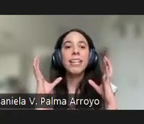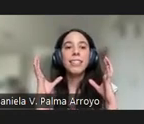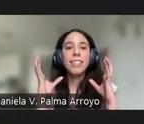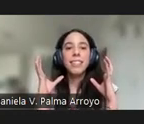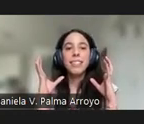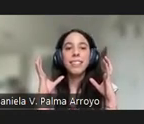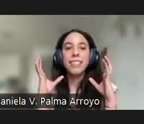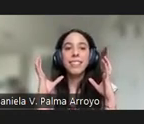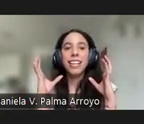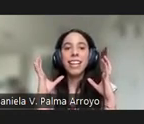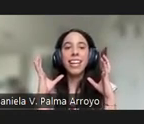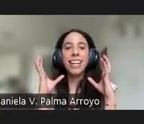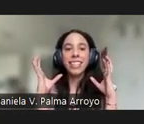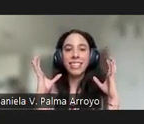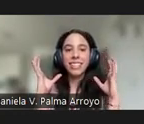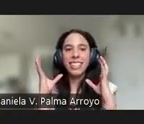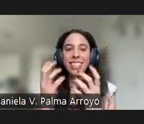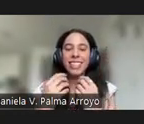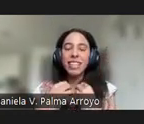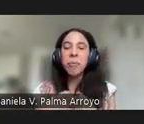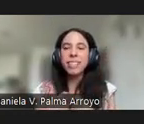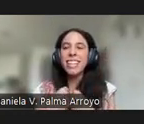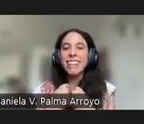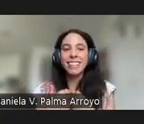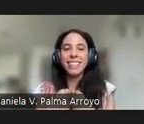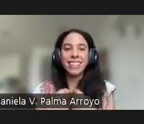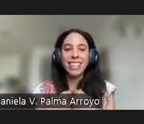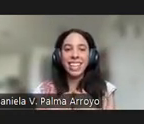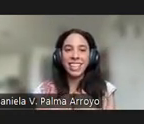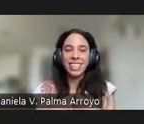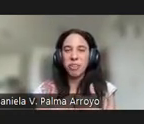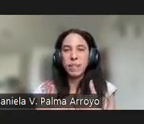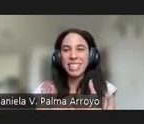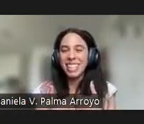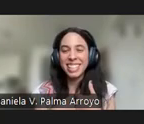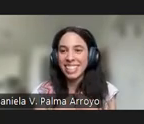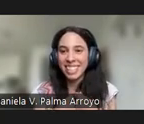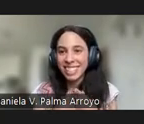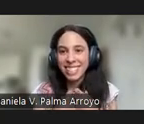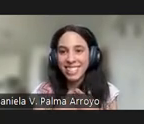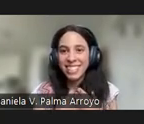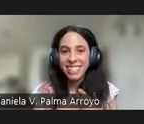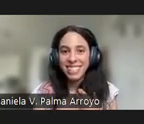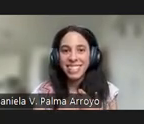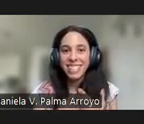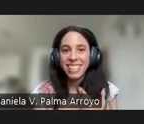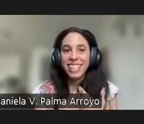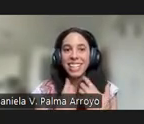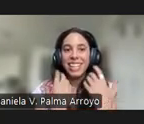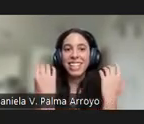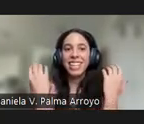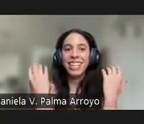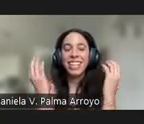Ese lugar que se siente como esa libertad de no pertenecer.